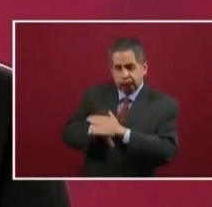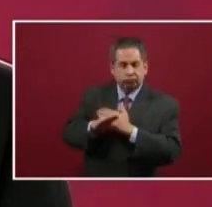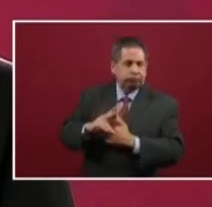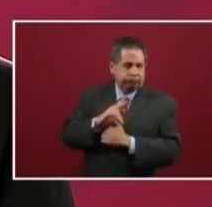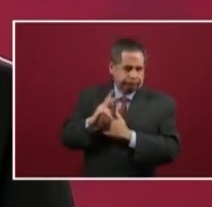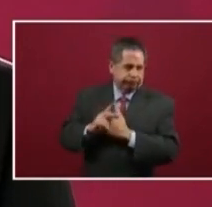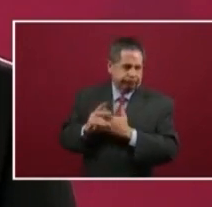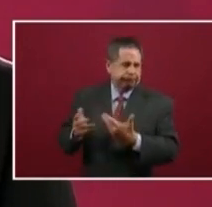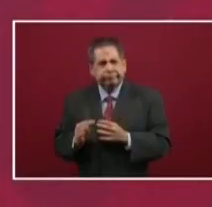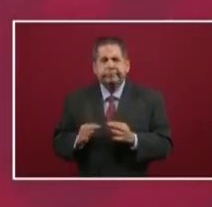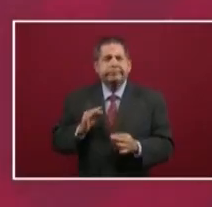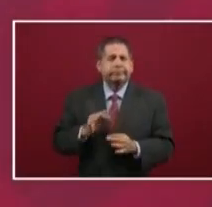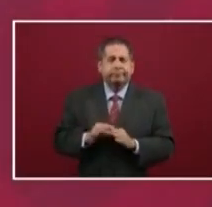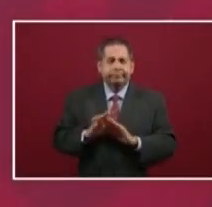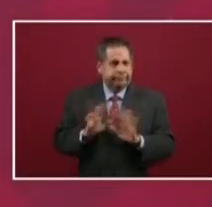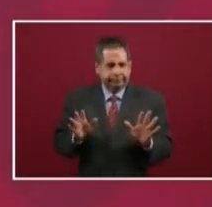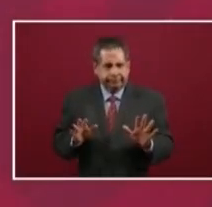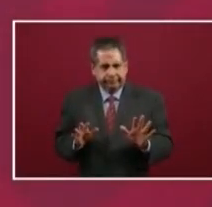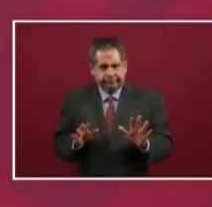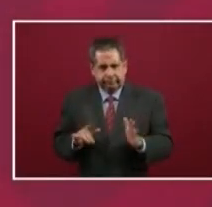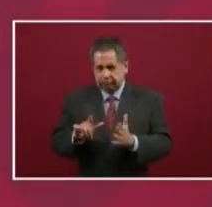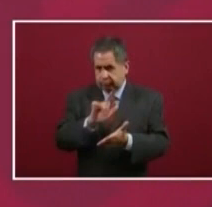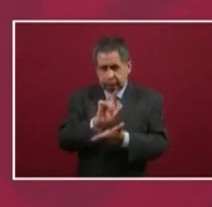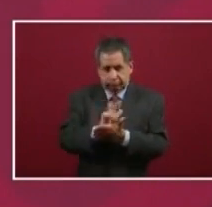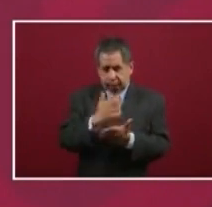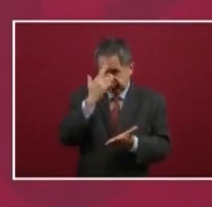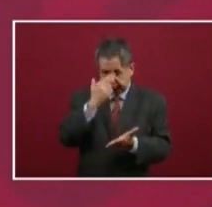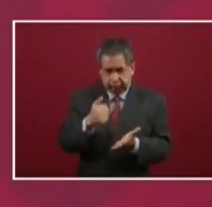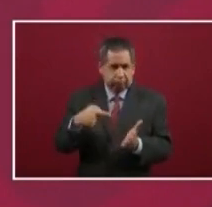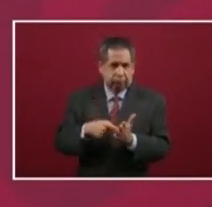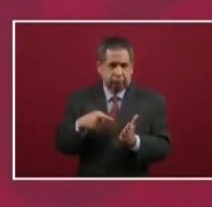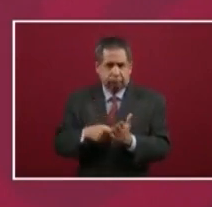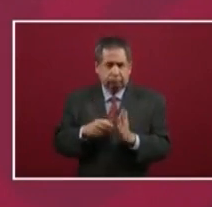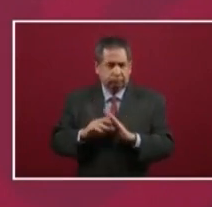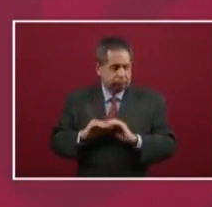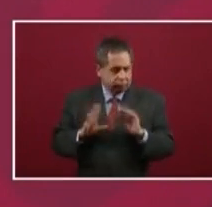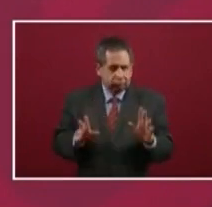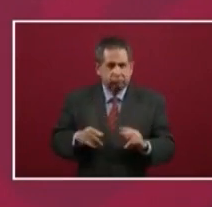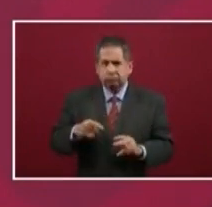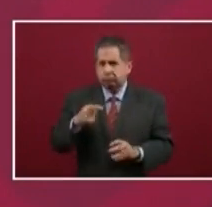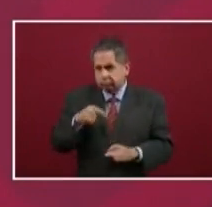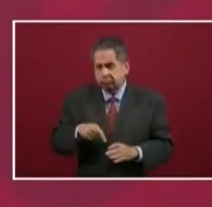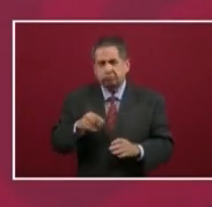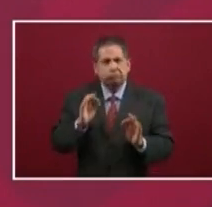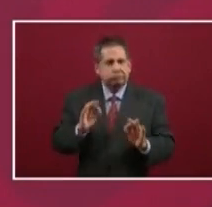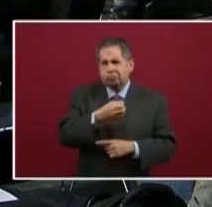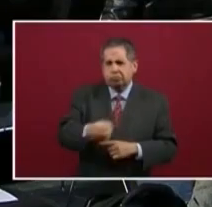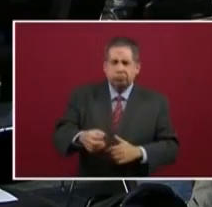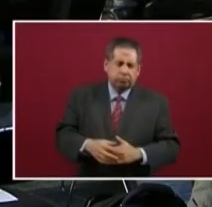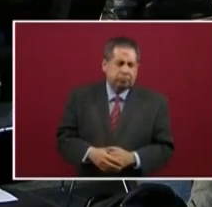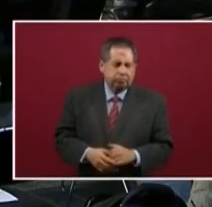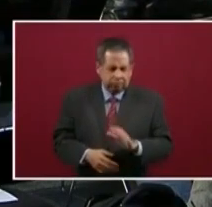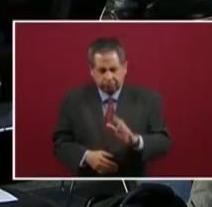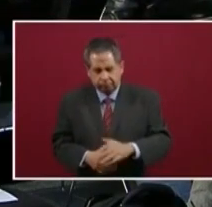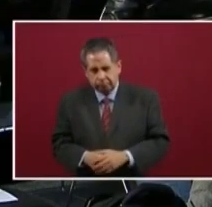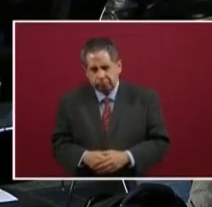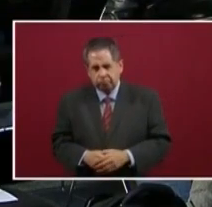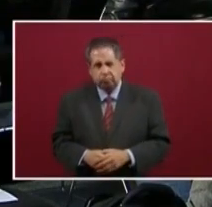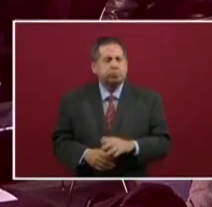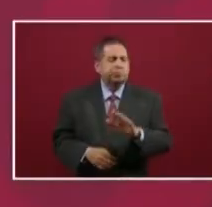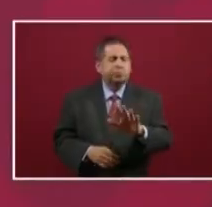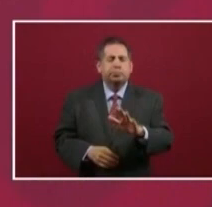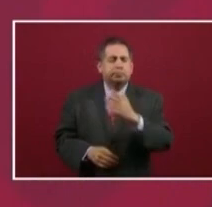eeuu como parte del acuerdo con washington para detener la ola migratoria hacia ese país no existe